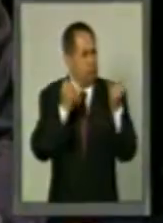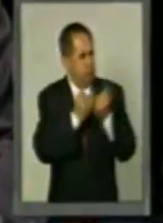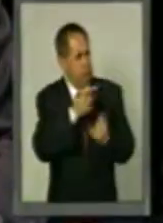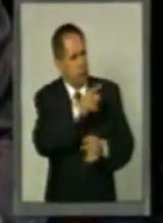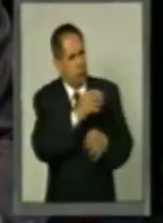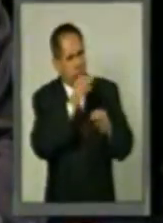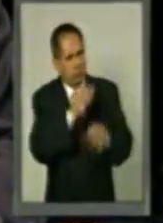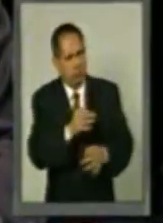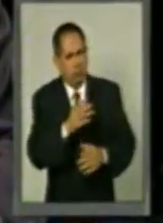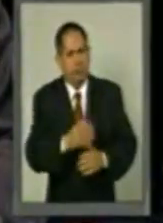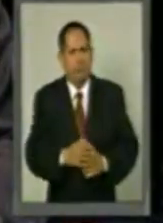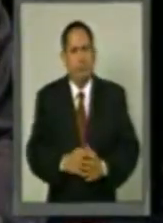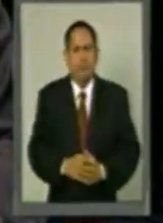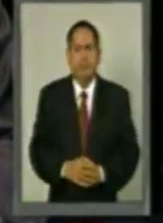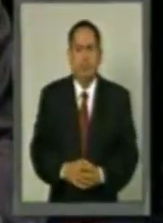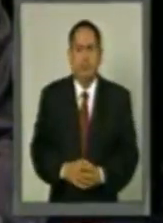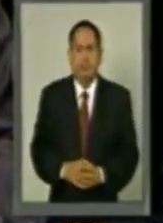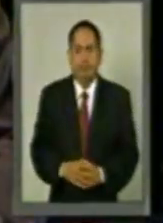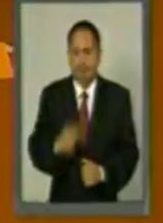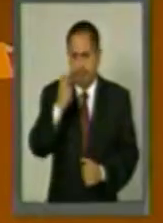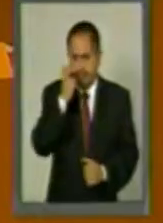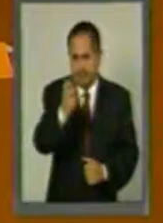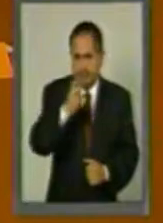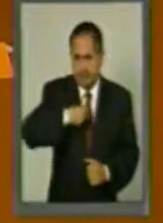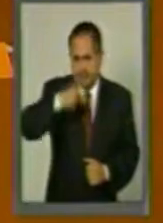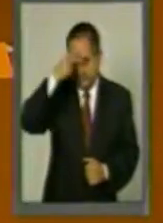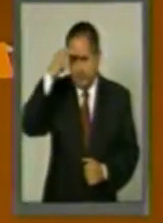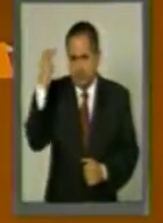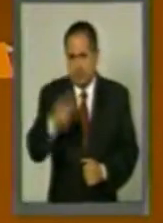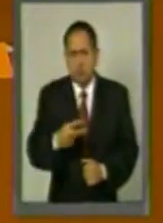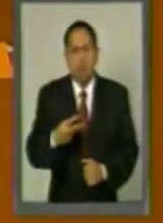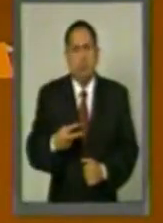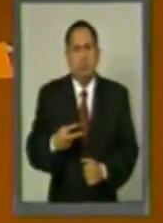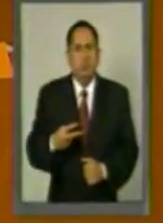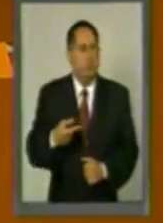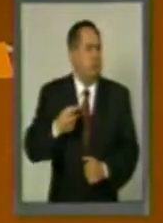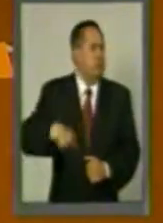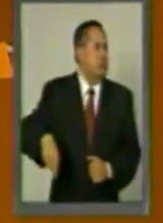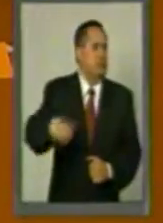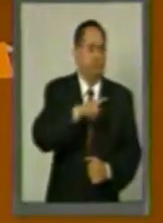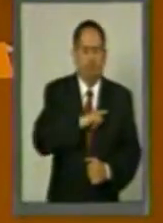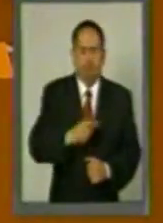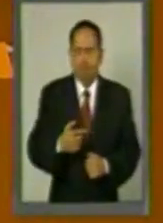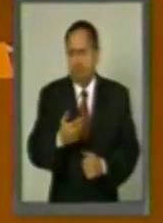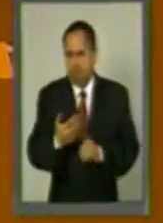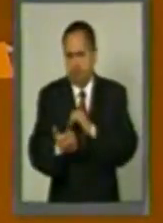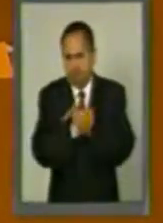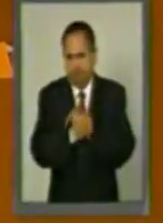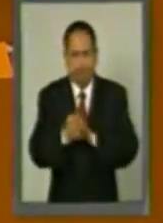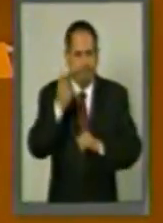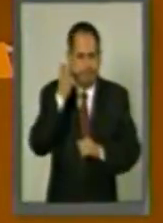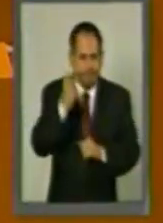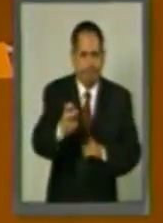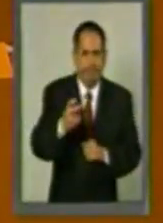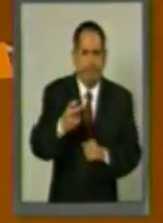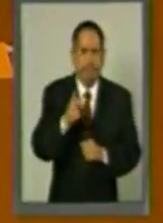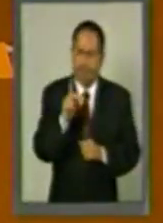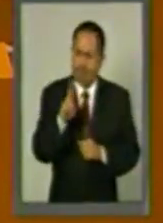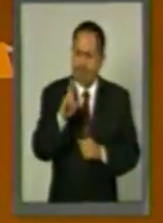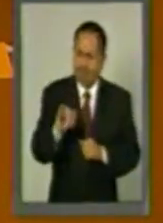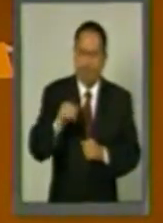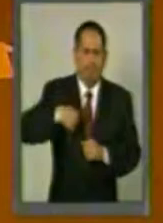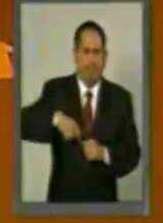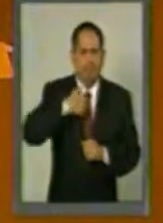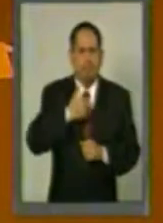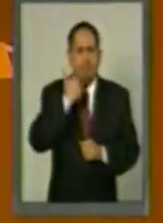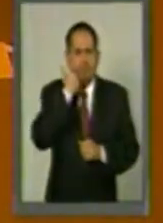hacen. Y eso es lo que México y su sociedad nos demanda. Y eso es lo que en el PRI